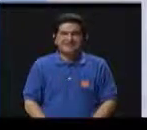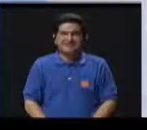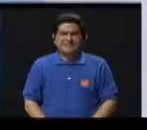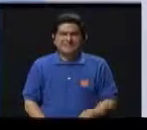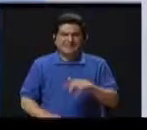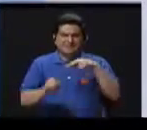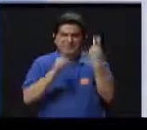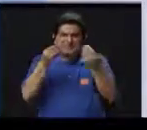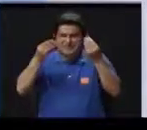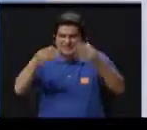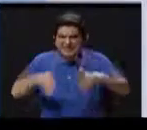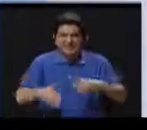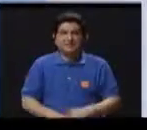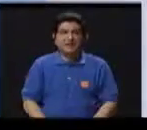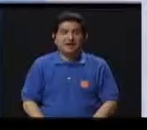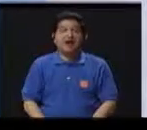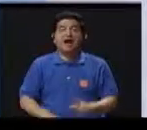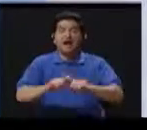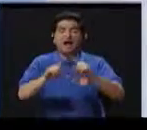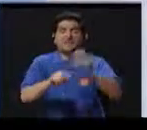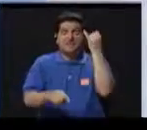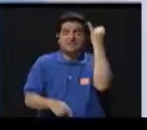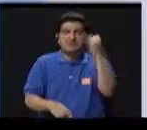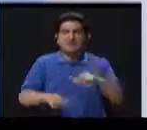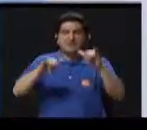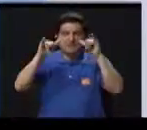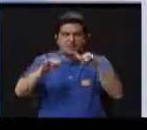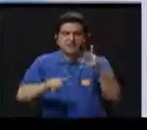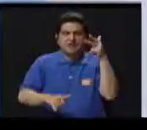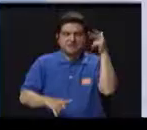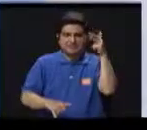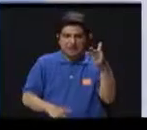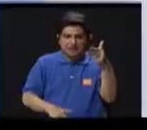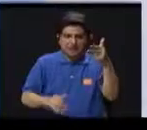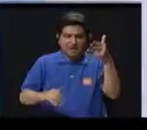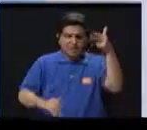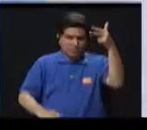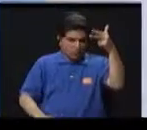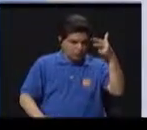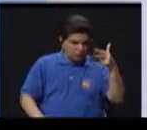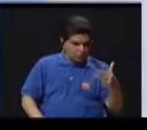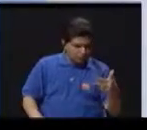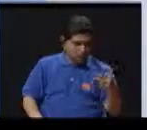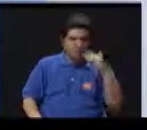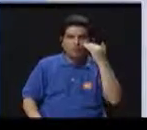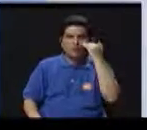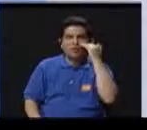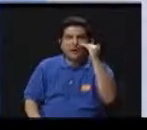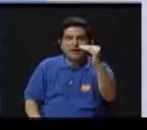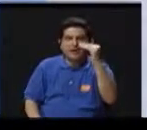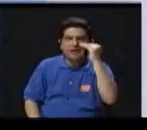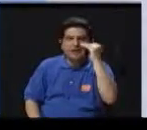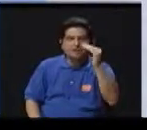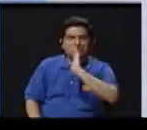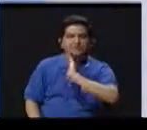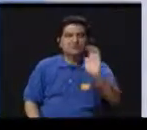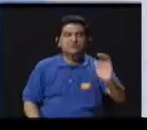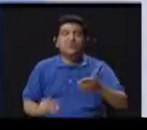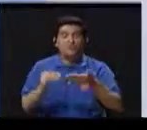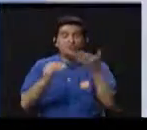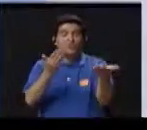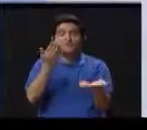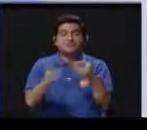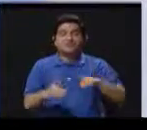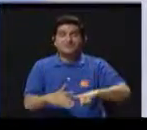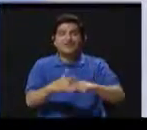¿verdad?, no perder esa perspectiva. Entonces ellos nos dieron varios tips como de mantener la cámara al nivel de los niños, desde la visión de los niños. Entonces sí fueron como muchas cosas